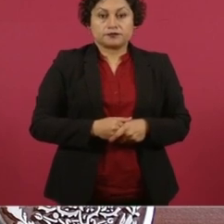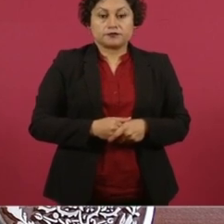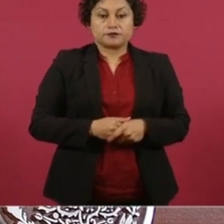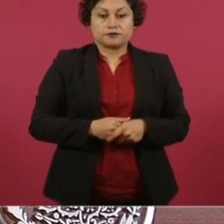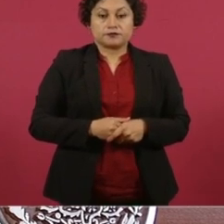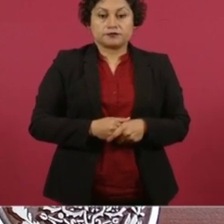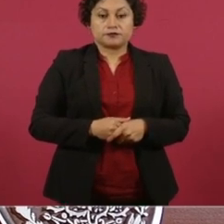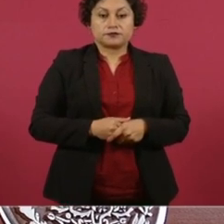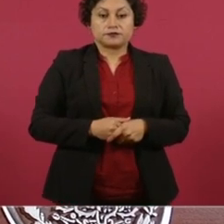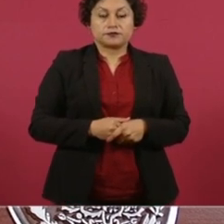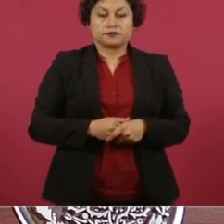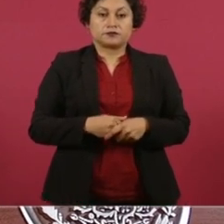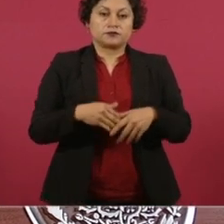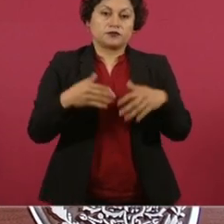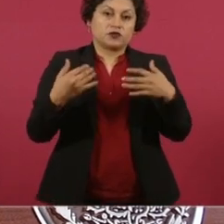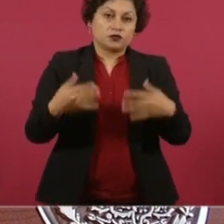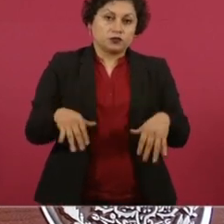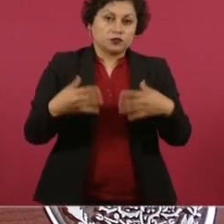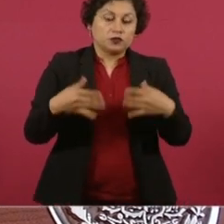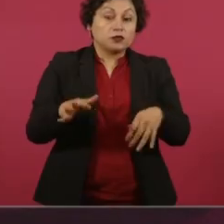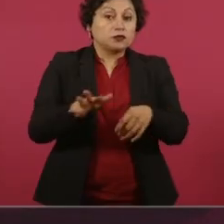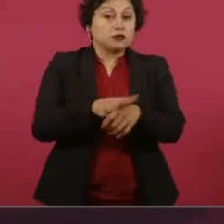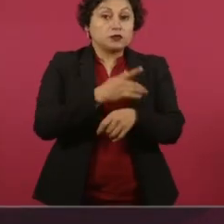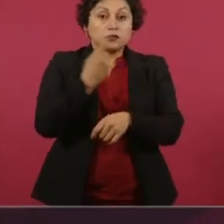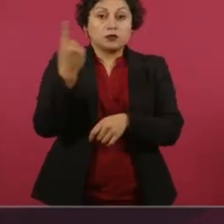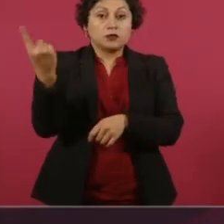Es que la definición de intelectual